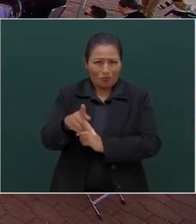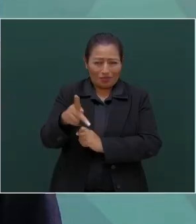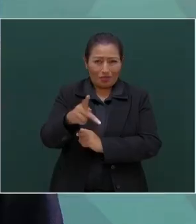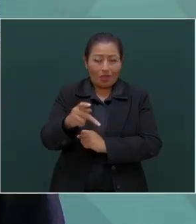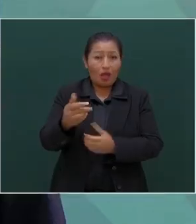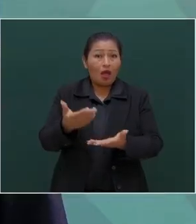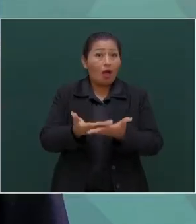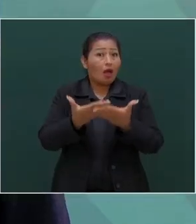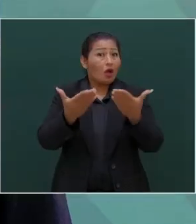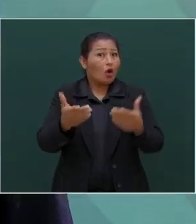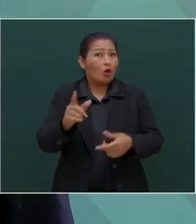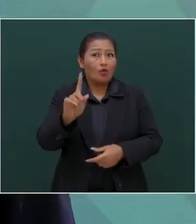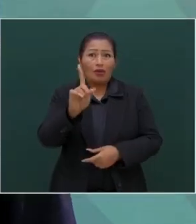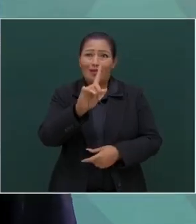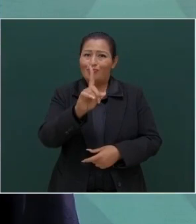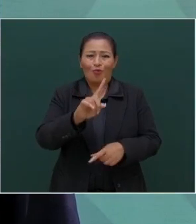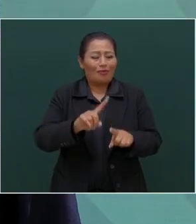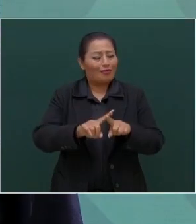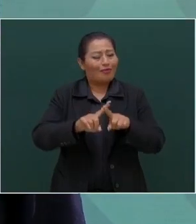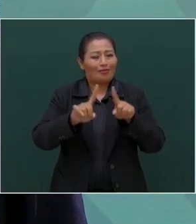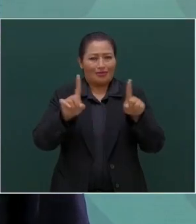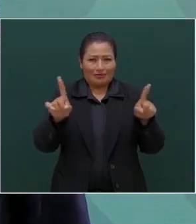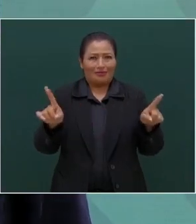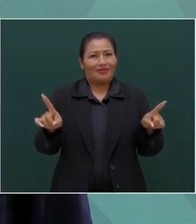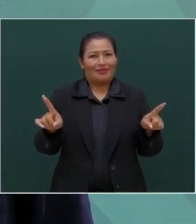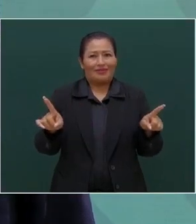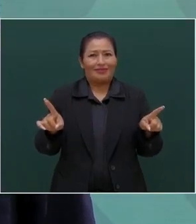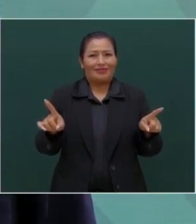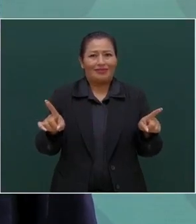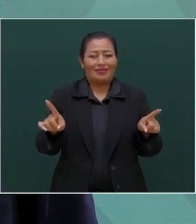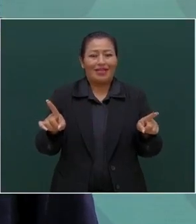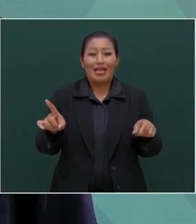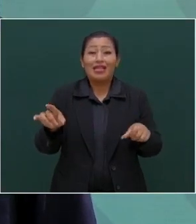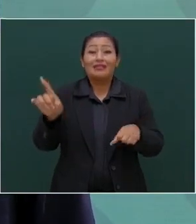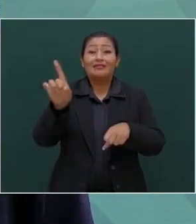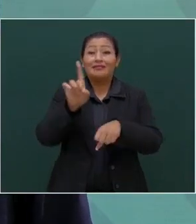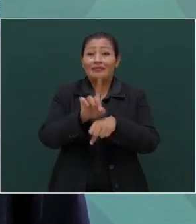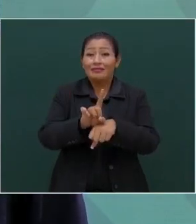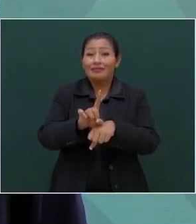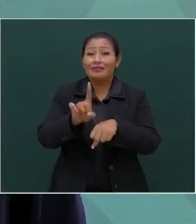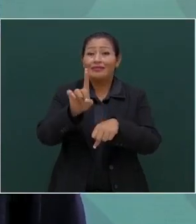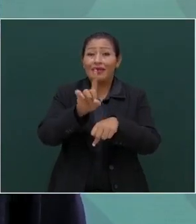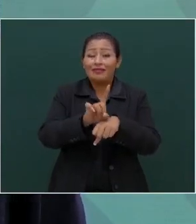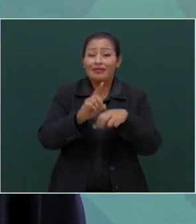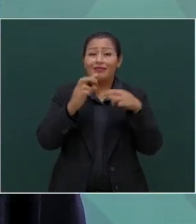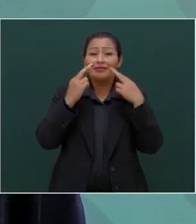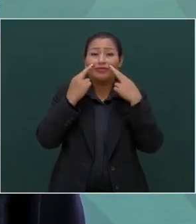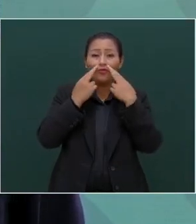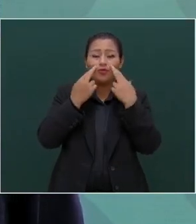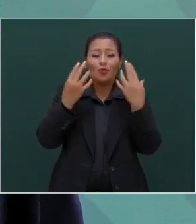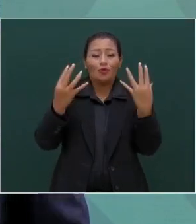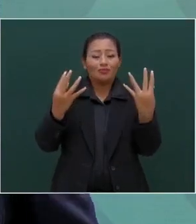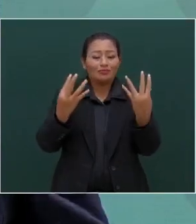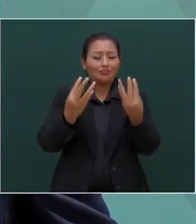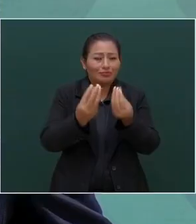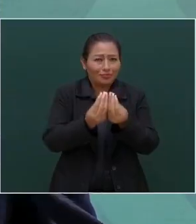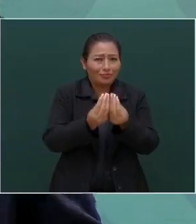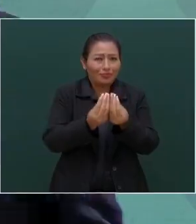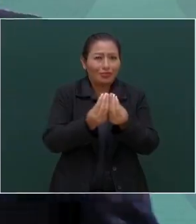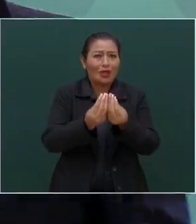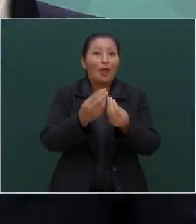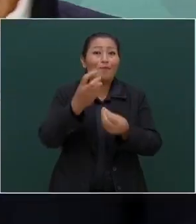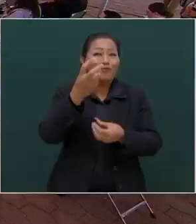Ahora no, es todos los días. Por eso